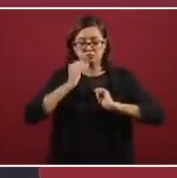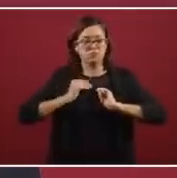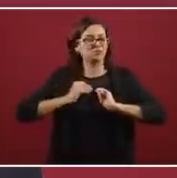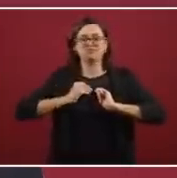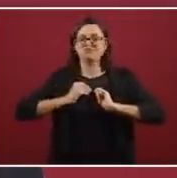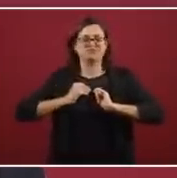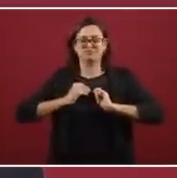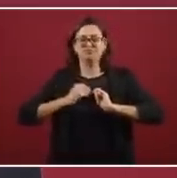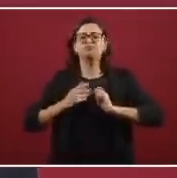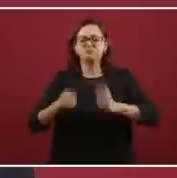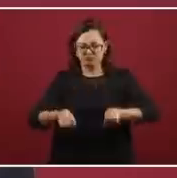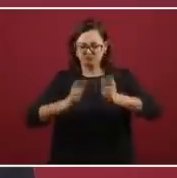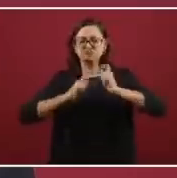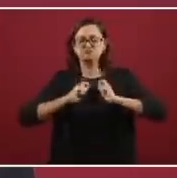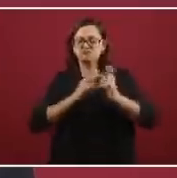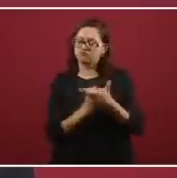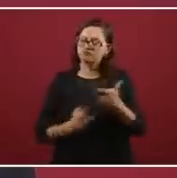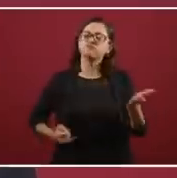por convicción.